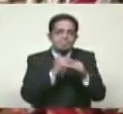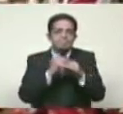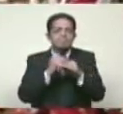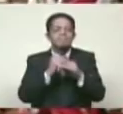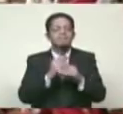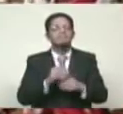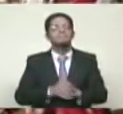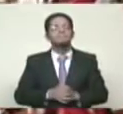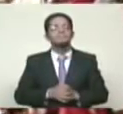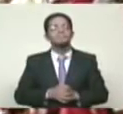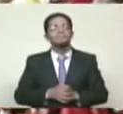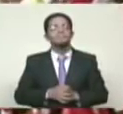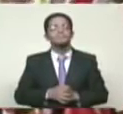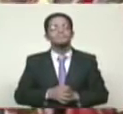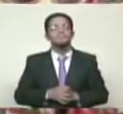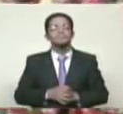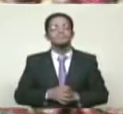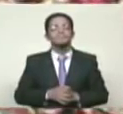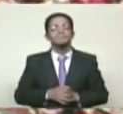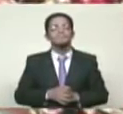Y con la estabilidad política,